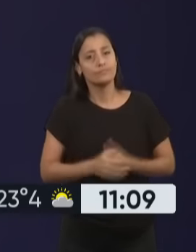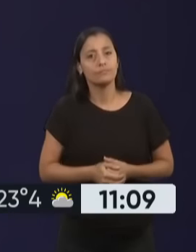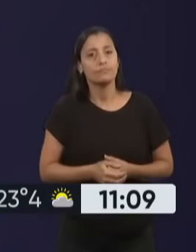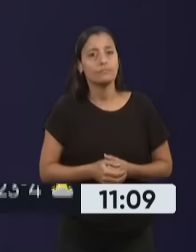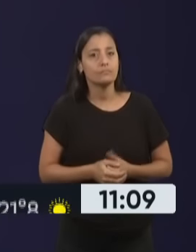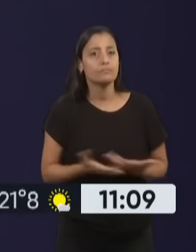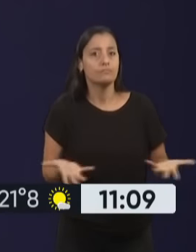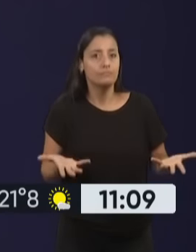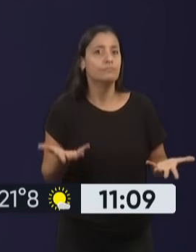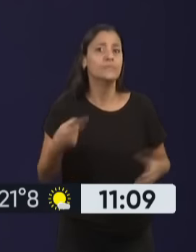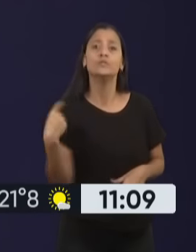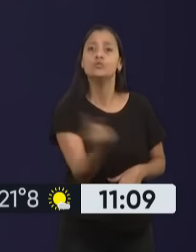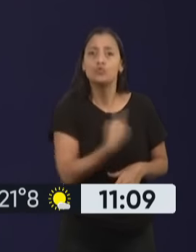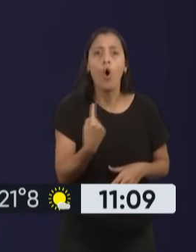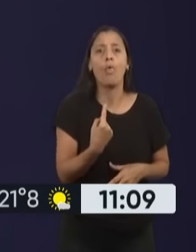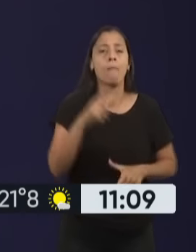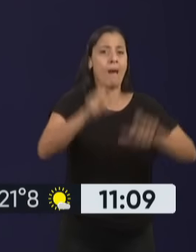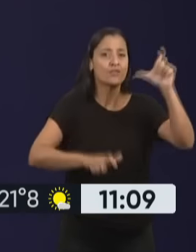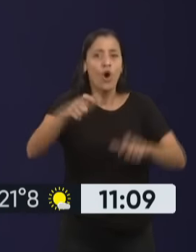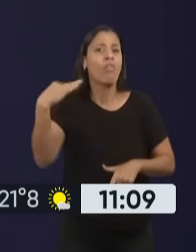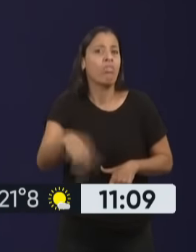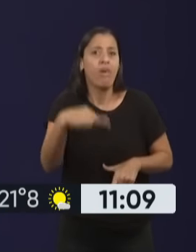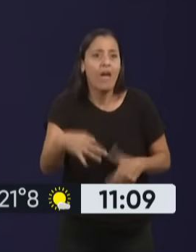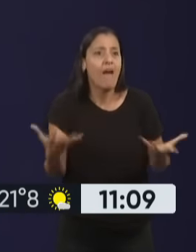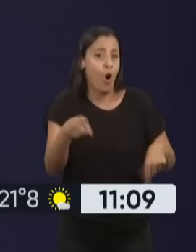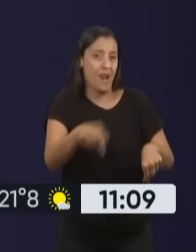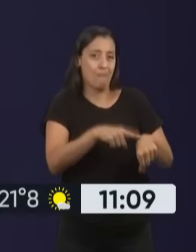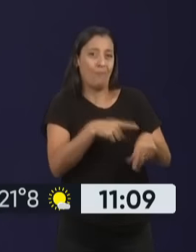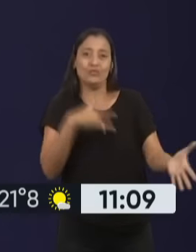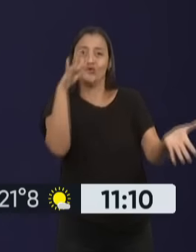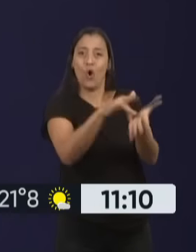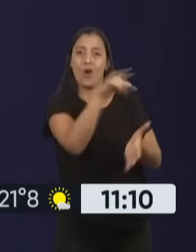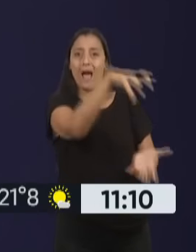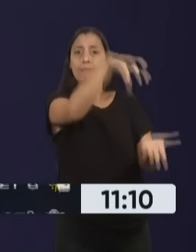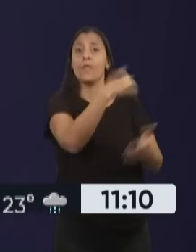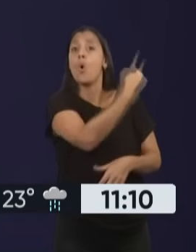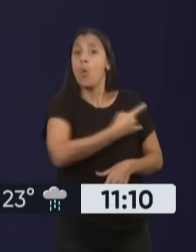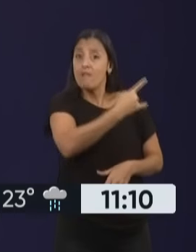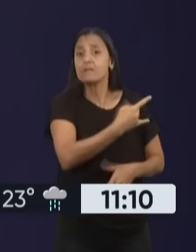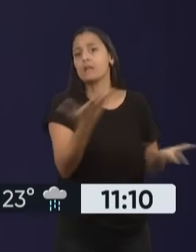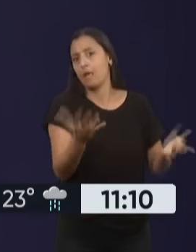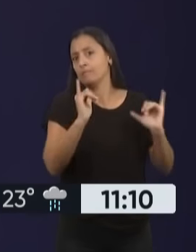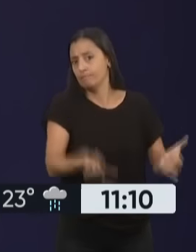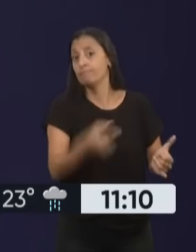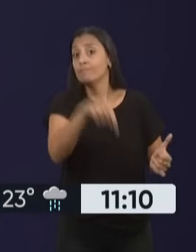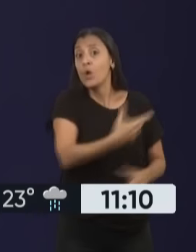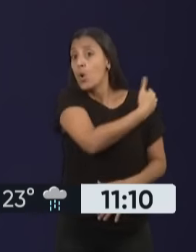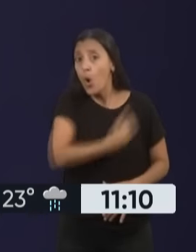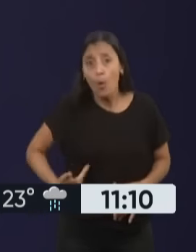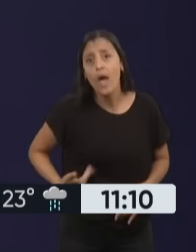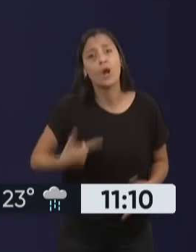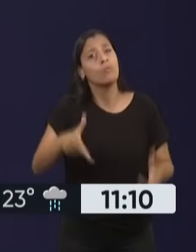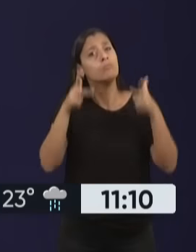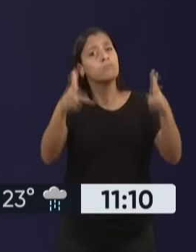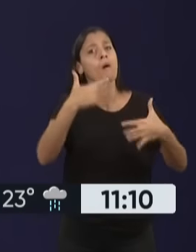erogación por parte de todos los contribuyentes eh En este caso a las universidades Este es un gobierno que vino a decir la